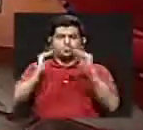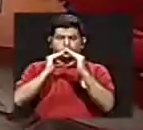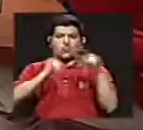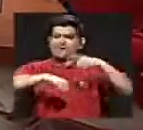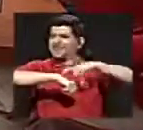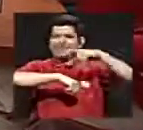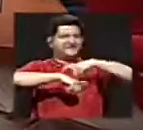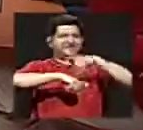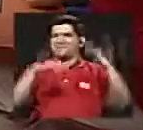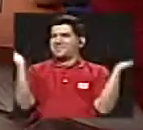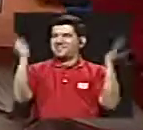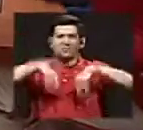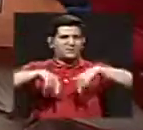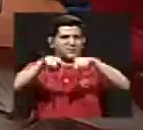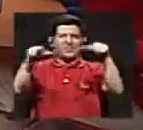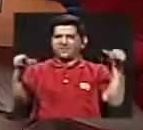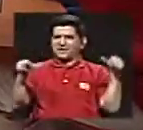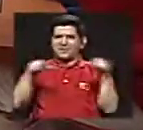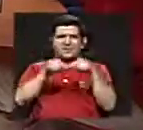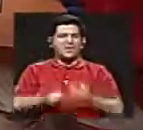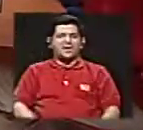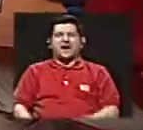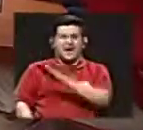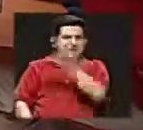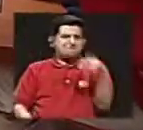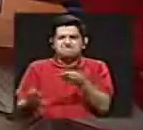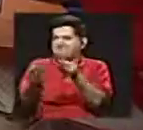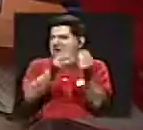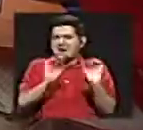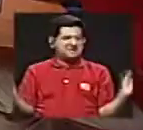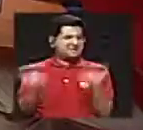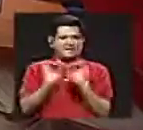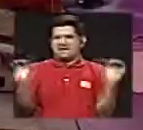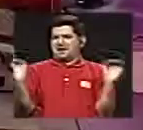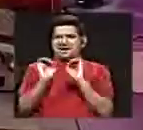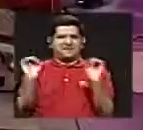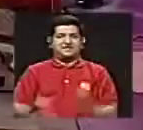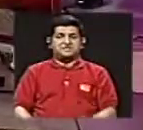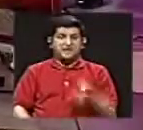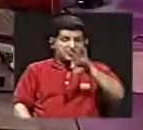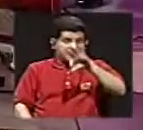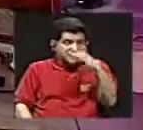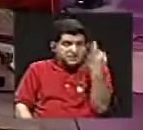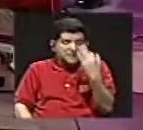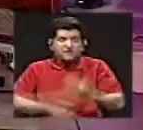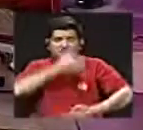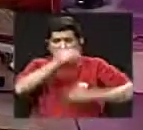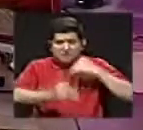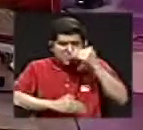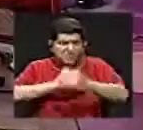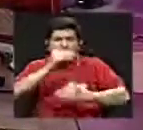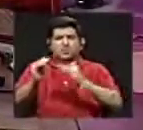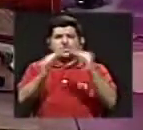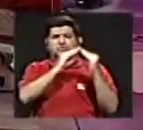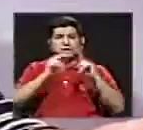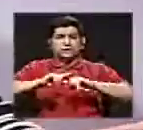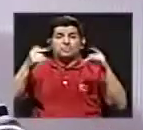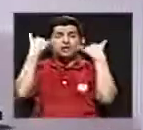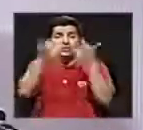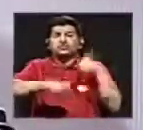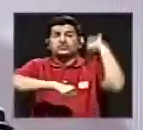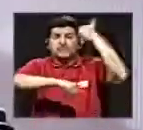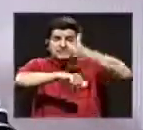no había zonas, leyes de zona marítimo terrestre ni nada, sino que así se fue formando un pueblo, pero se formó el